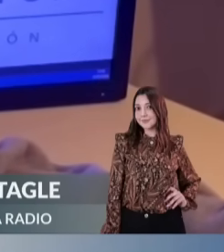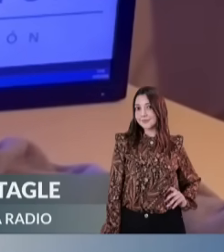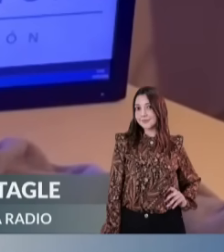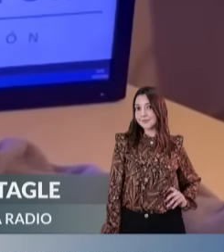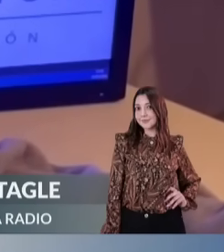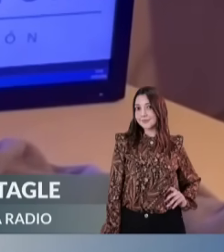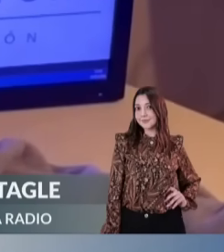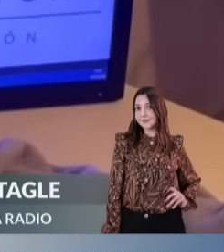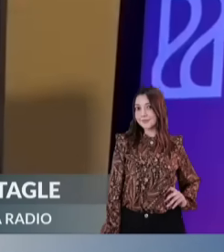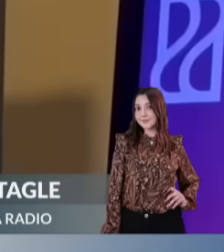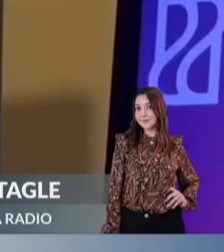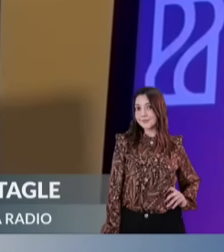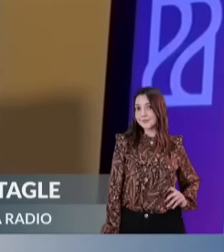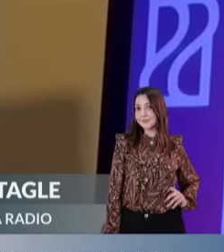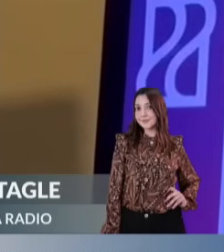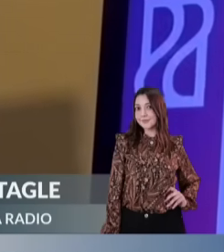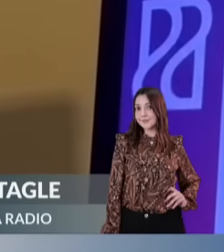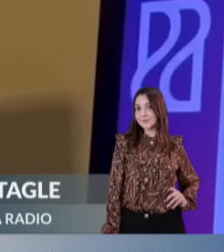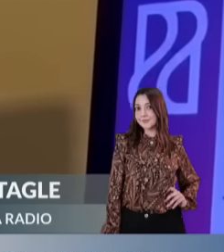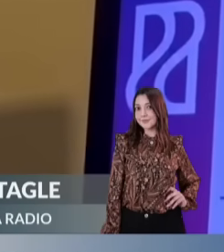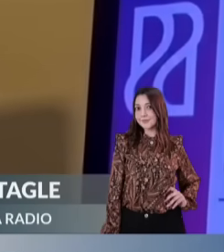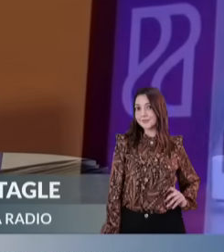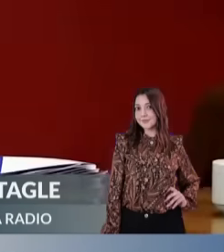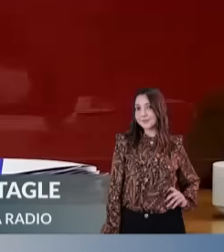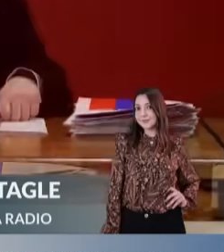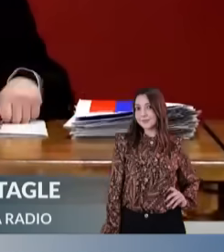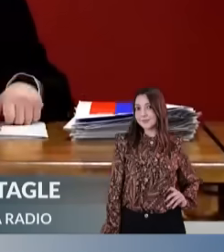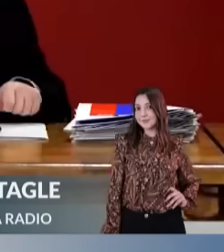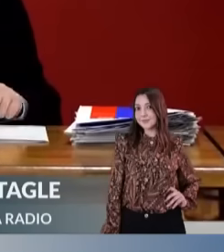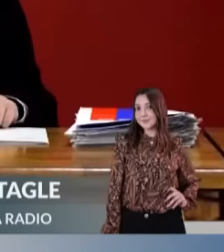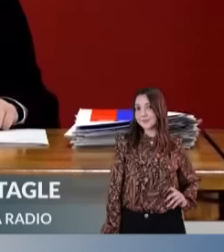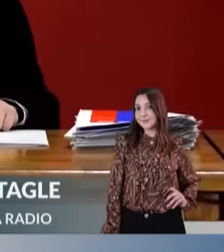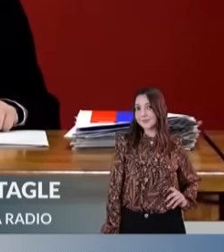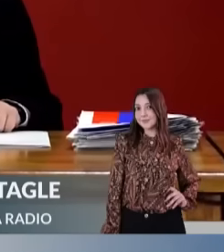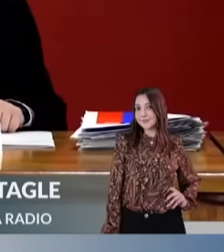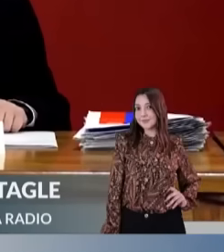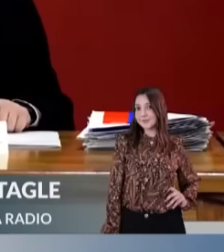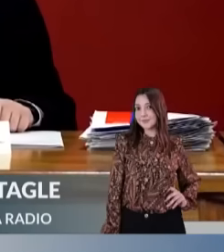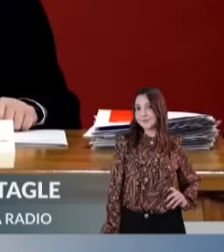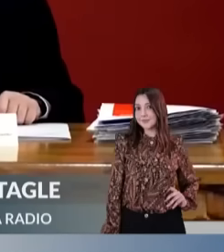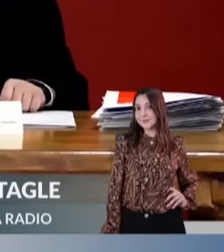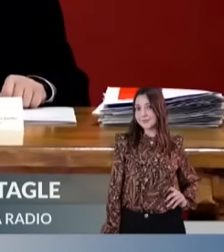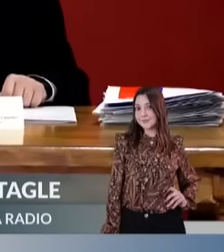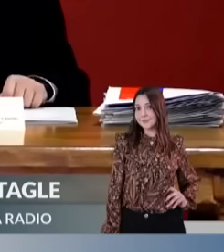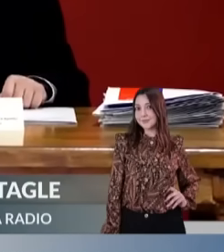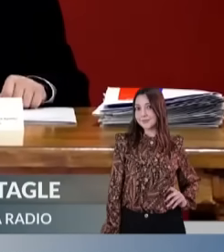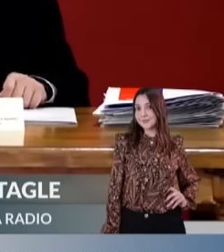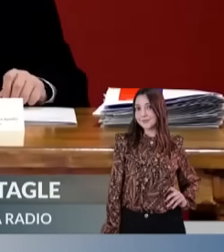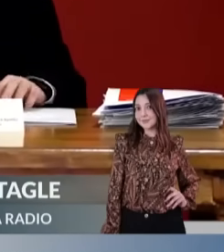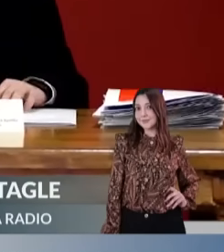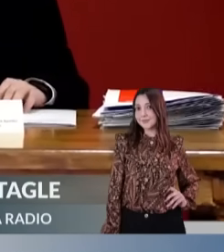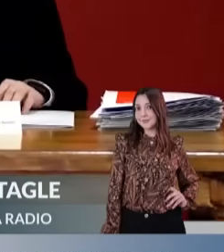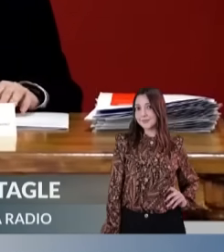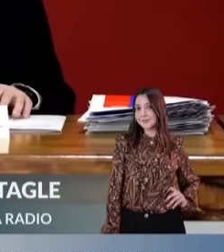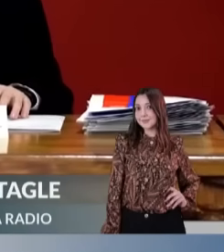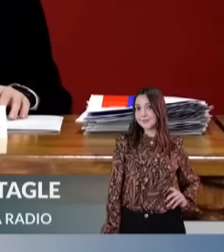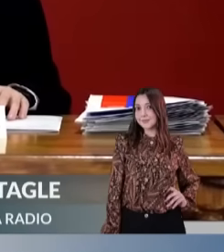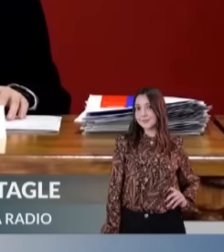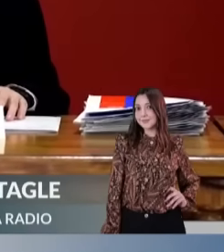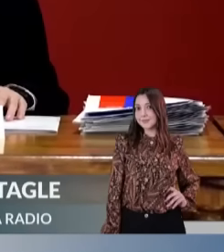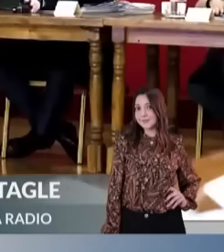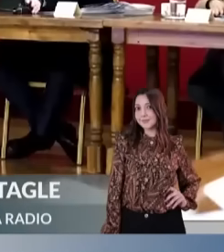mira, este asunto es súper simple. Yo no le veo tanta complicación.